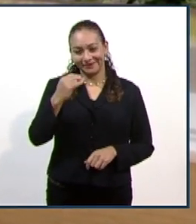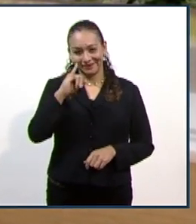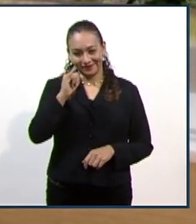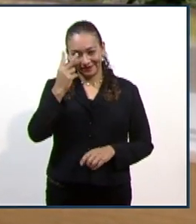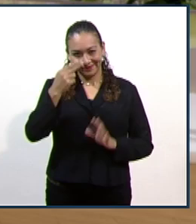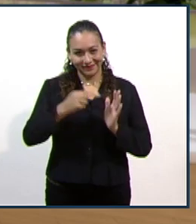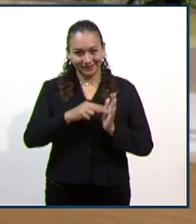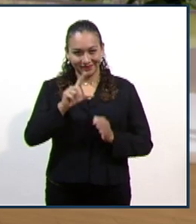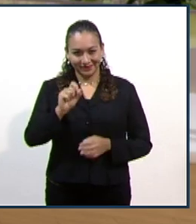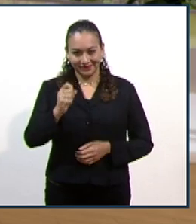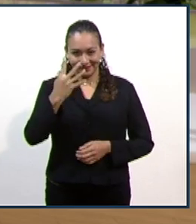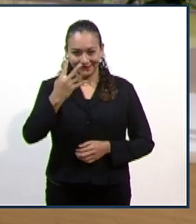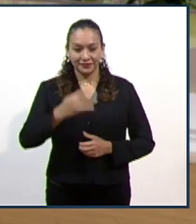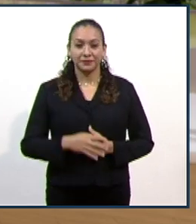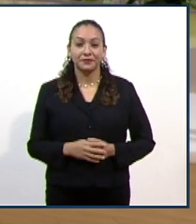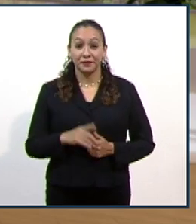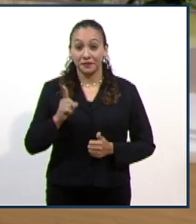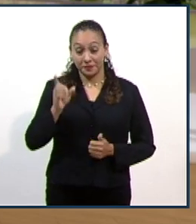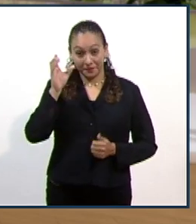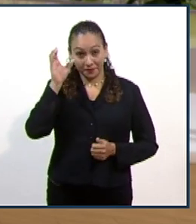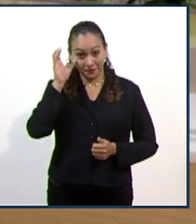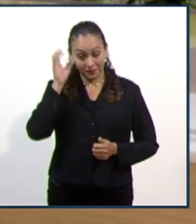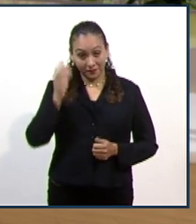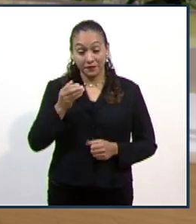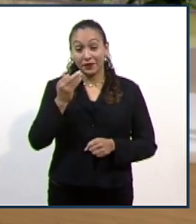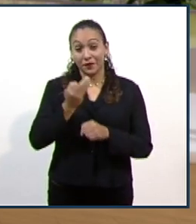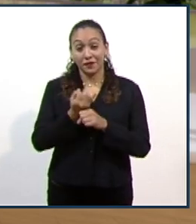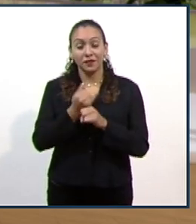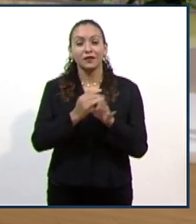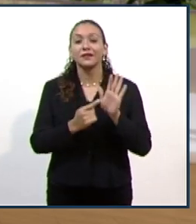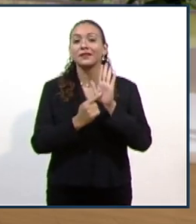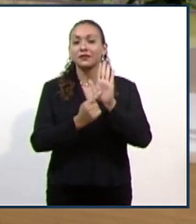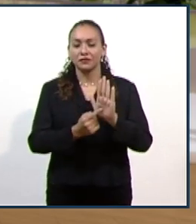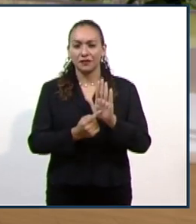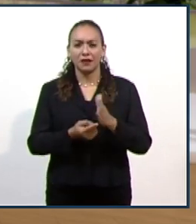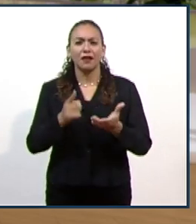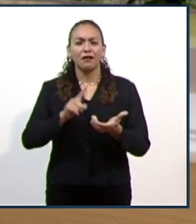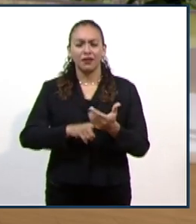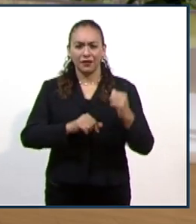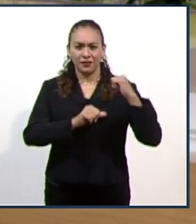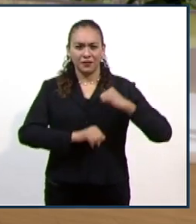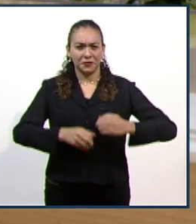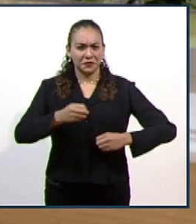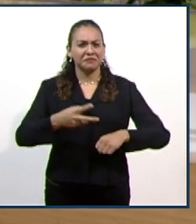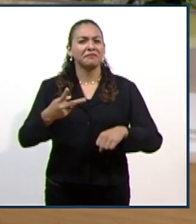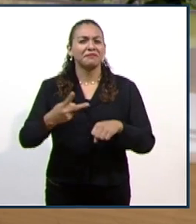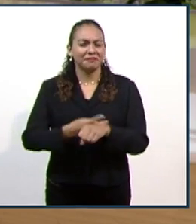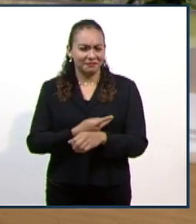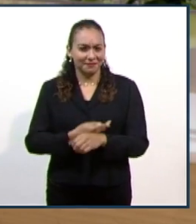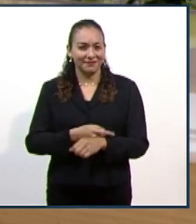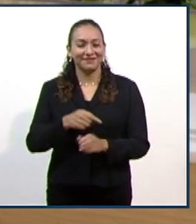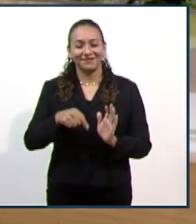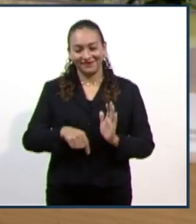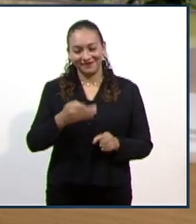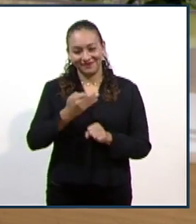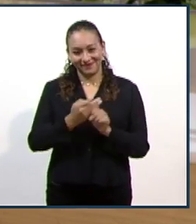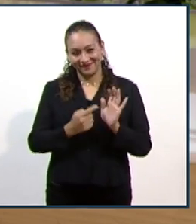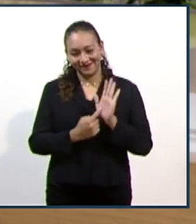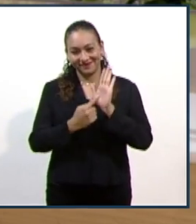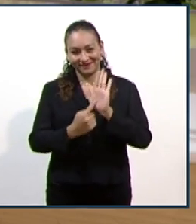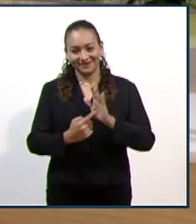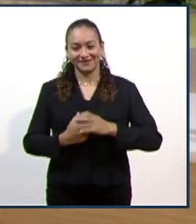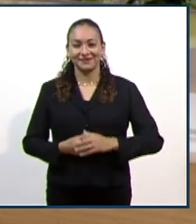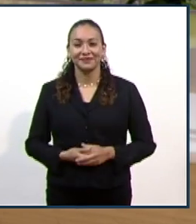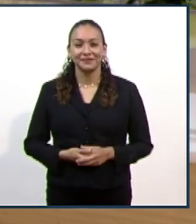de 2024. Soy Citlali Pérez y en los próximos minutos le presentaré la información más reciente del Poder Judicial